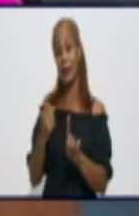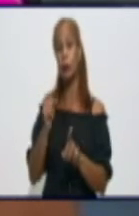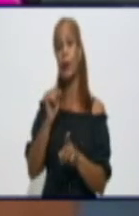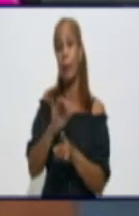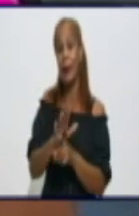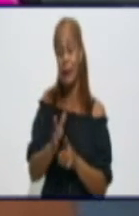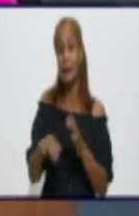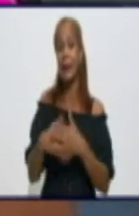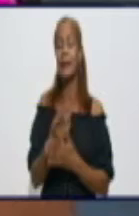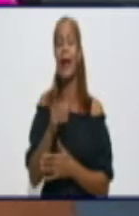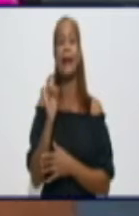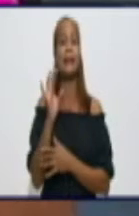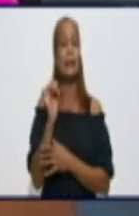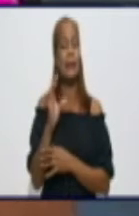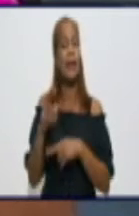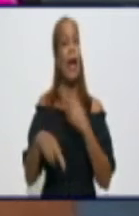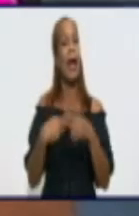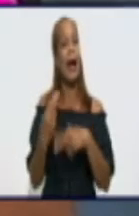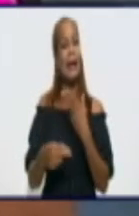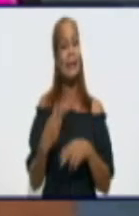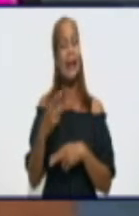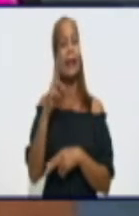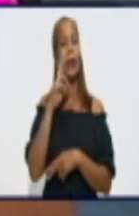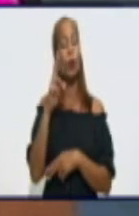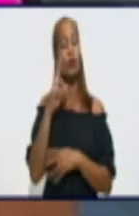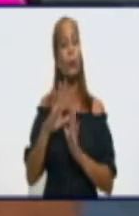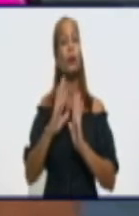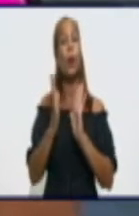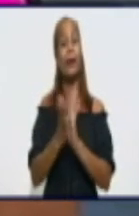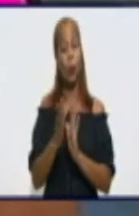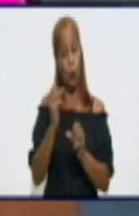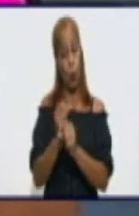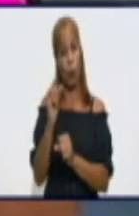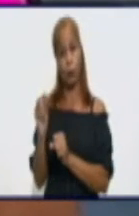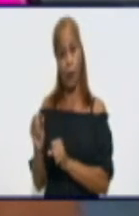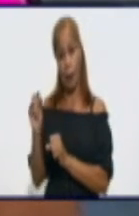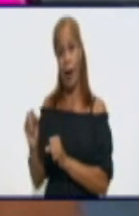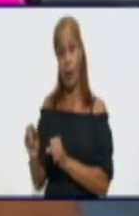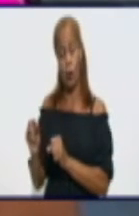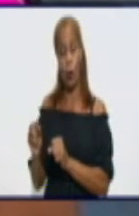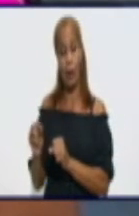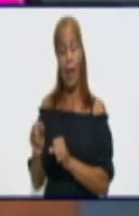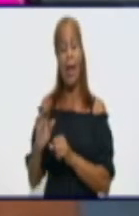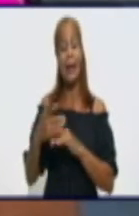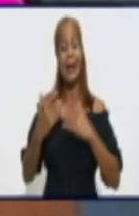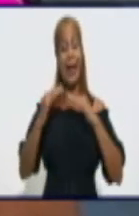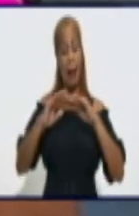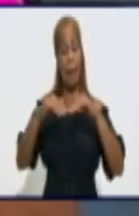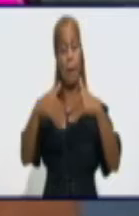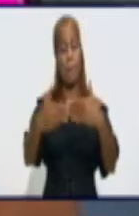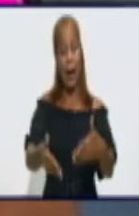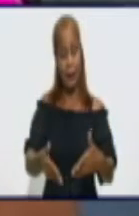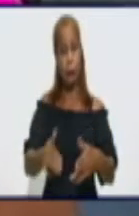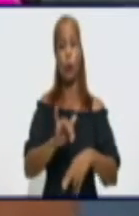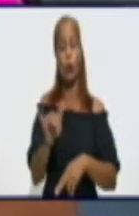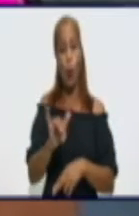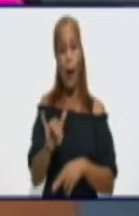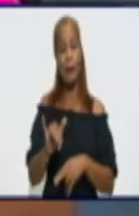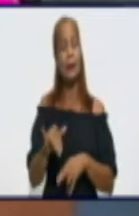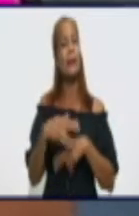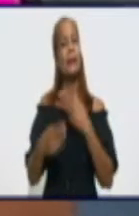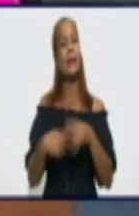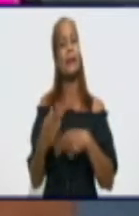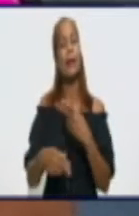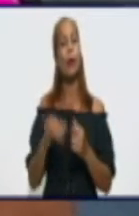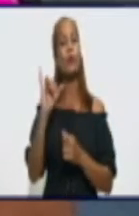15 hacerle un reconocimiento a todas estas compañeras que sus patios se declararon 60 aniversario y apoyaron los